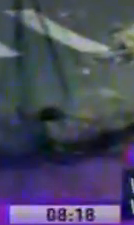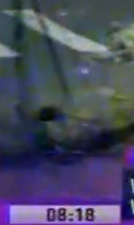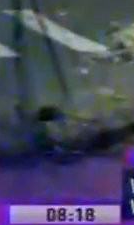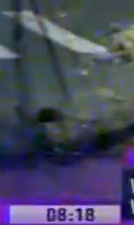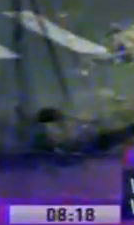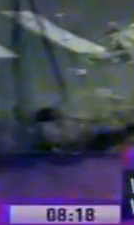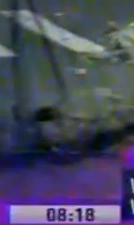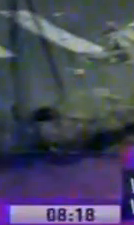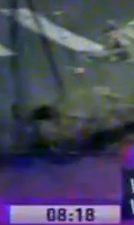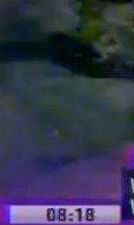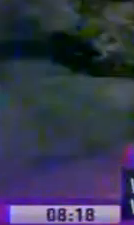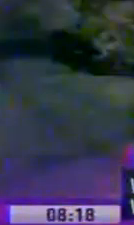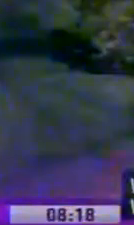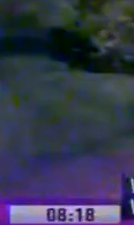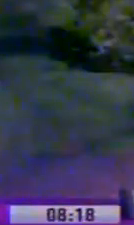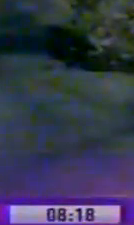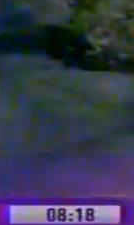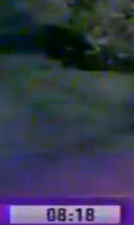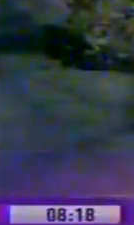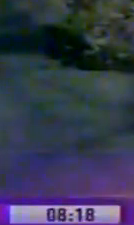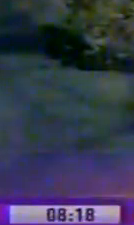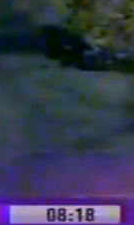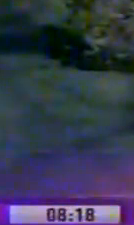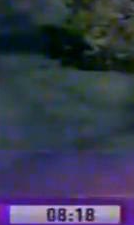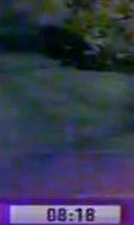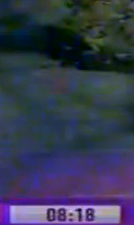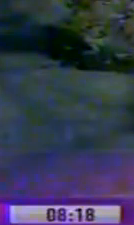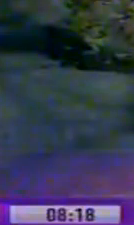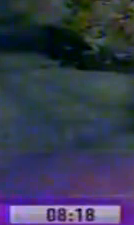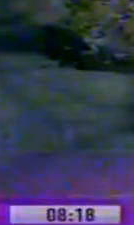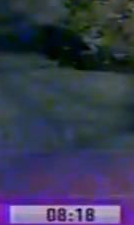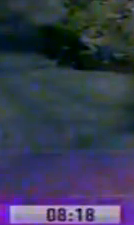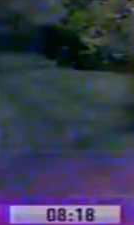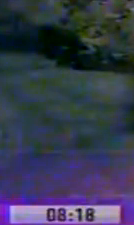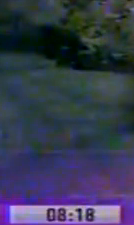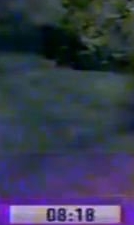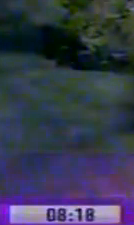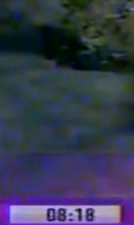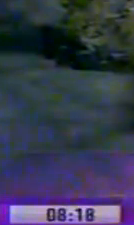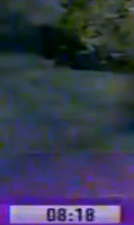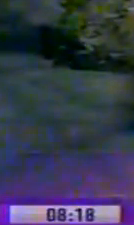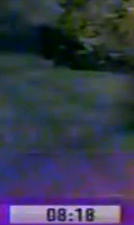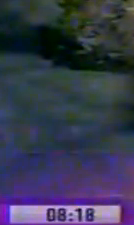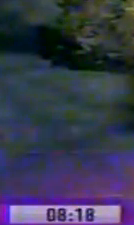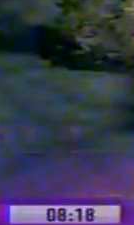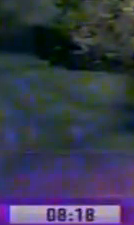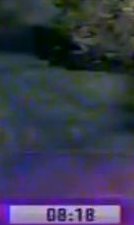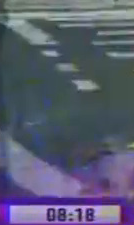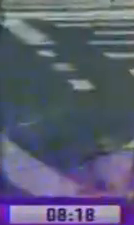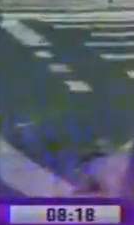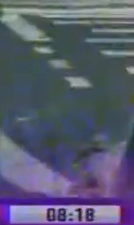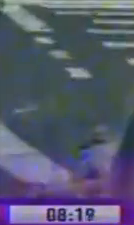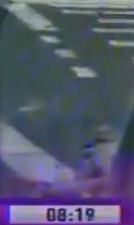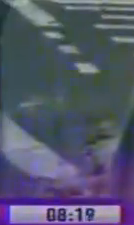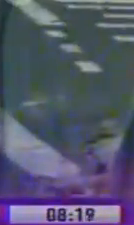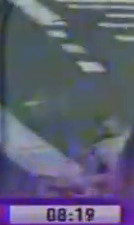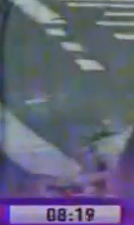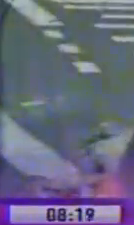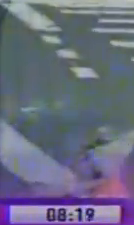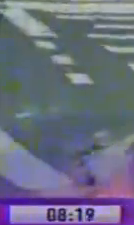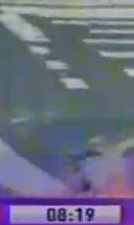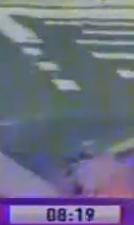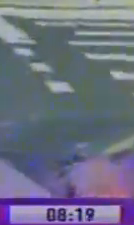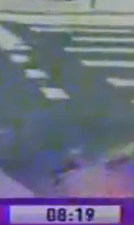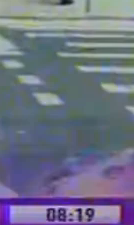estaremos tratando al retornar en el primer noticiero de la comunidad. Son las 8:18 en la mañana. La temperatura aceptable ya, 13 grados